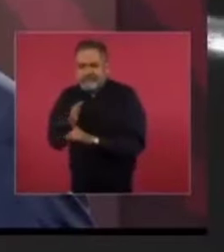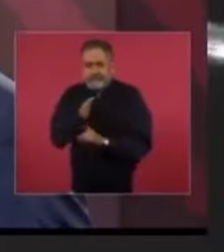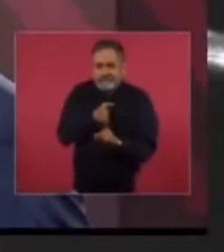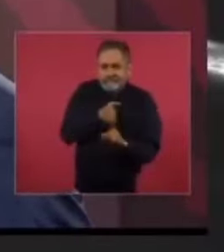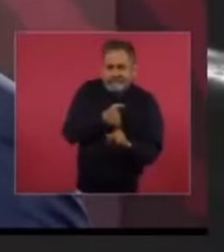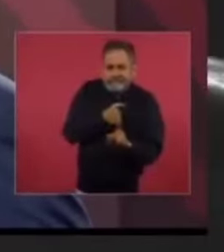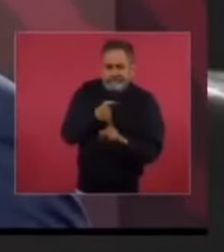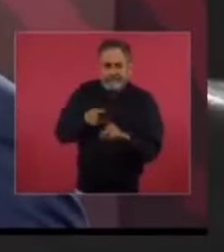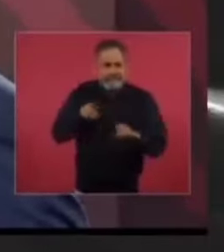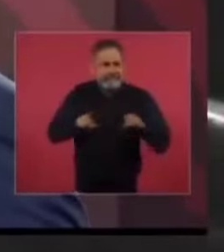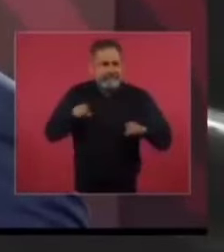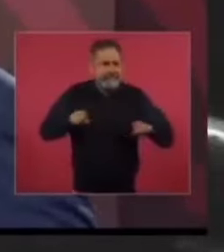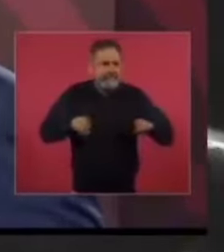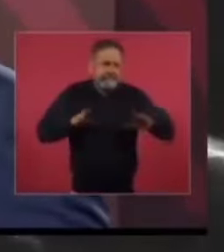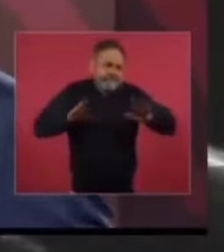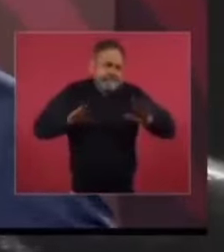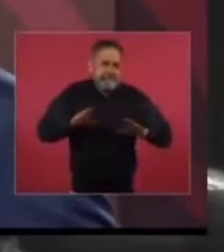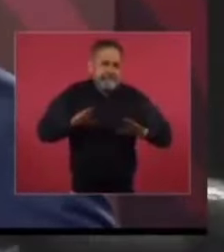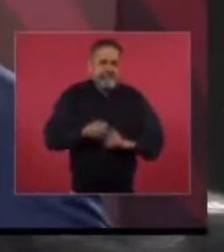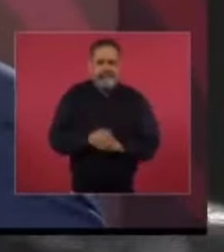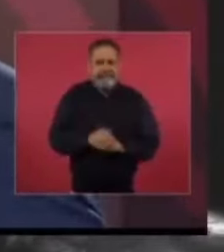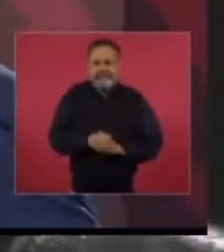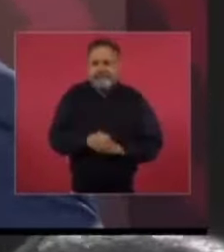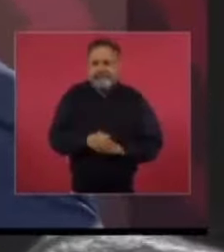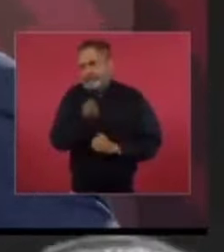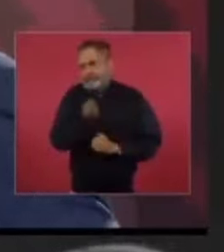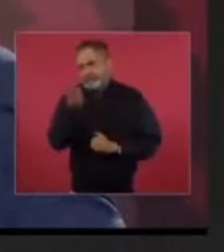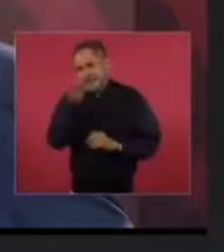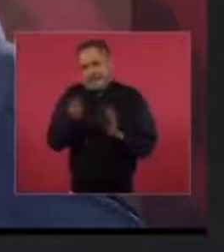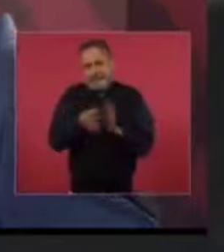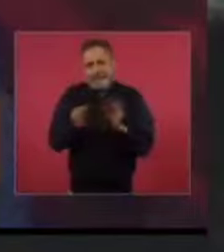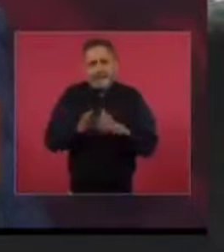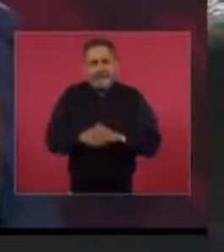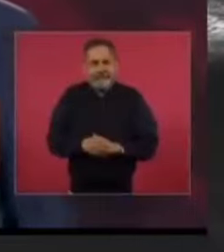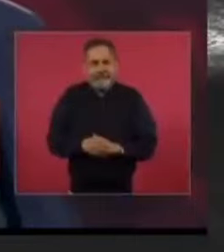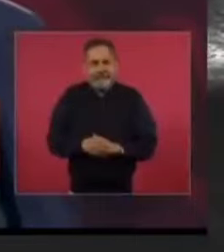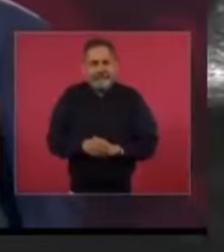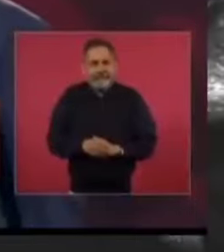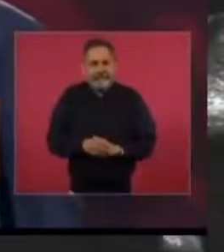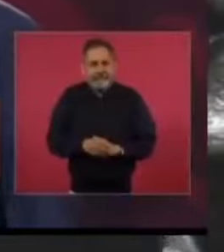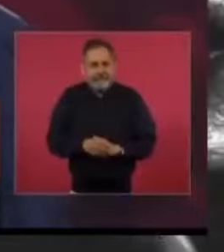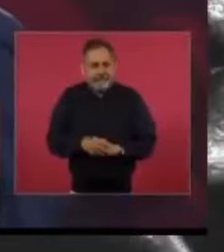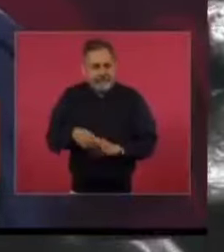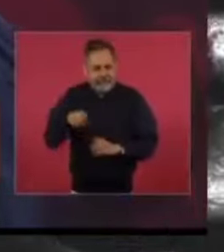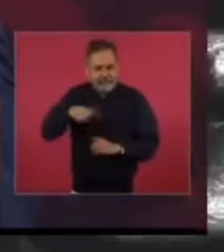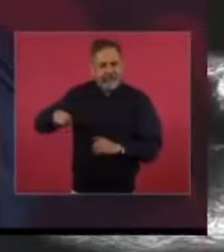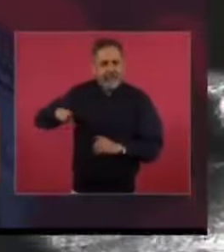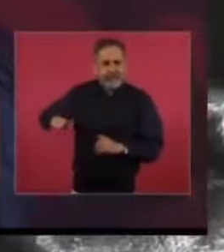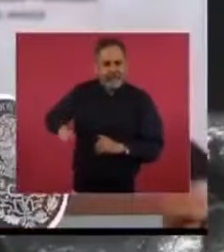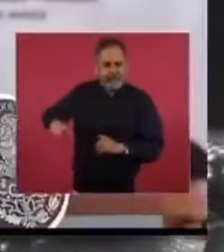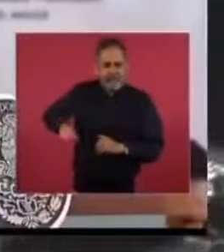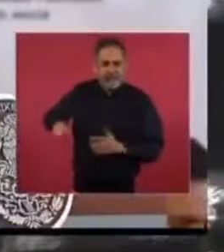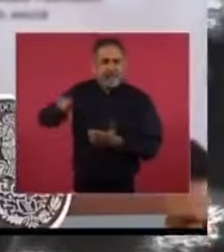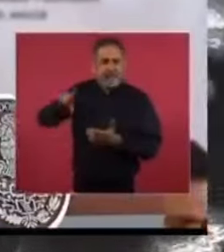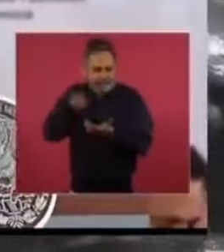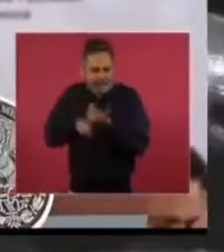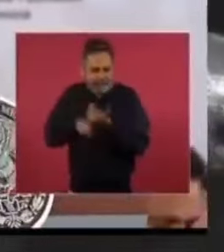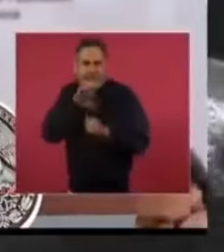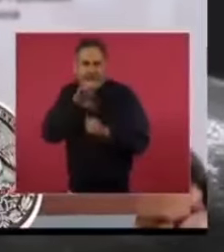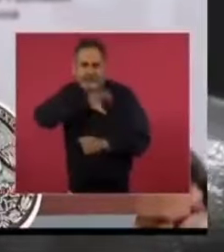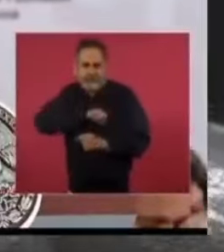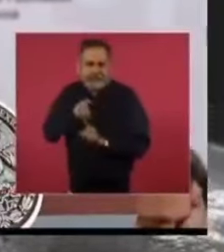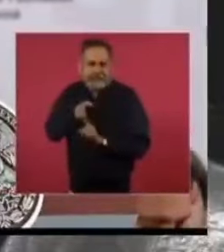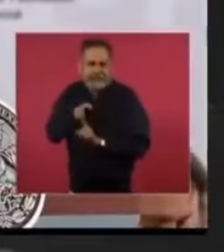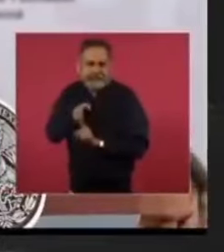Y la palabra democracia, curiosamente algo que no respeta a la gente de la derecha, siempre la quieren poner como parte de su estandarte.